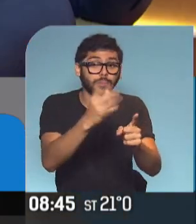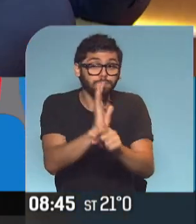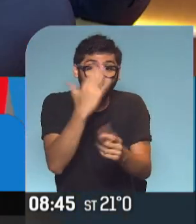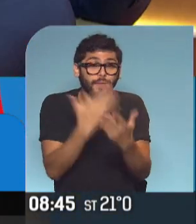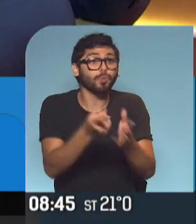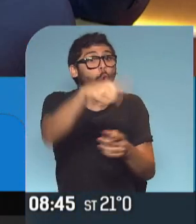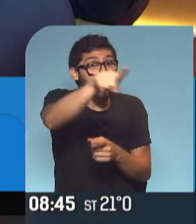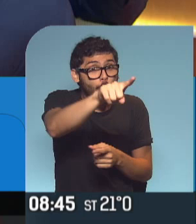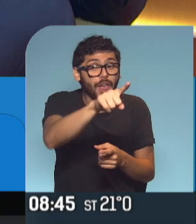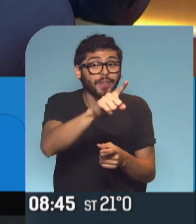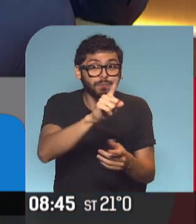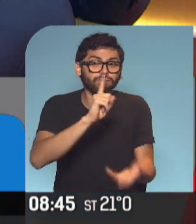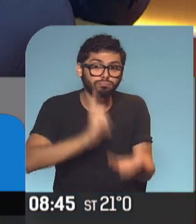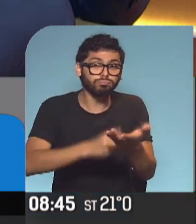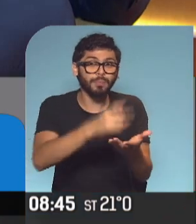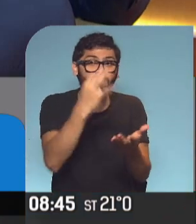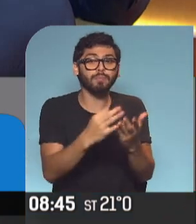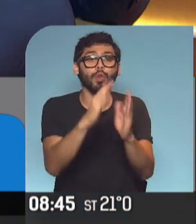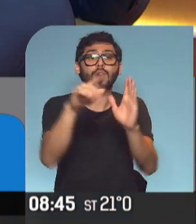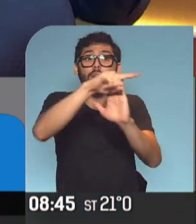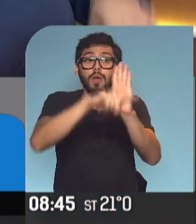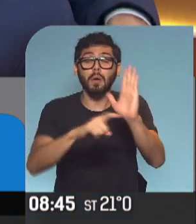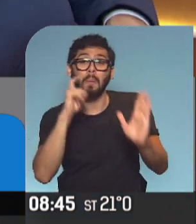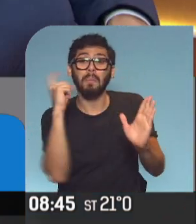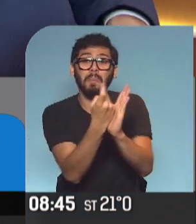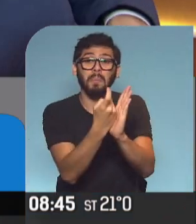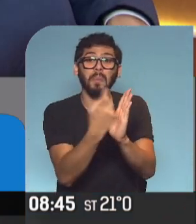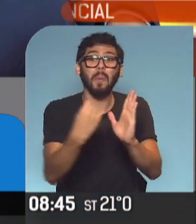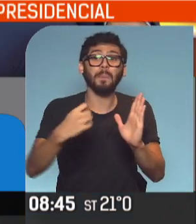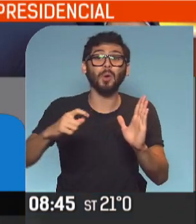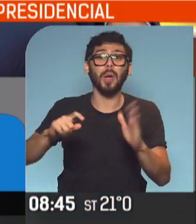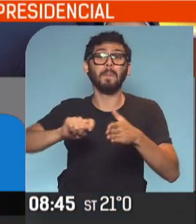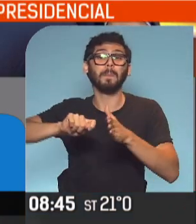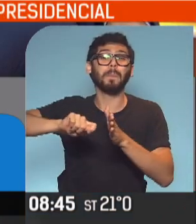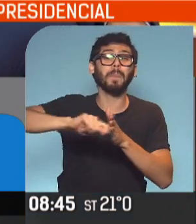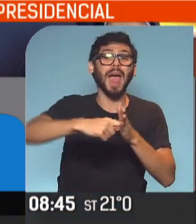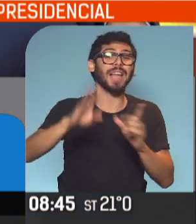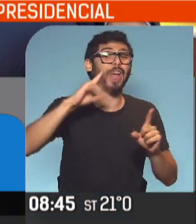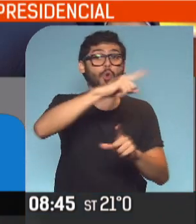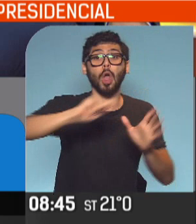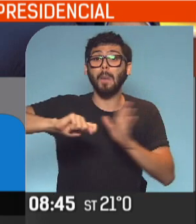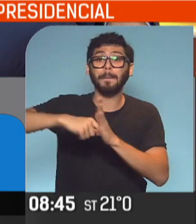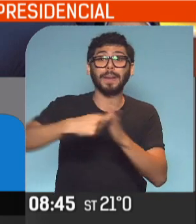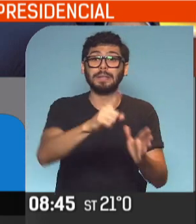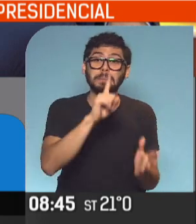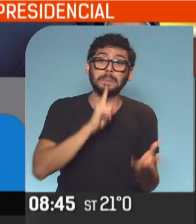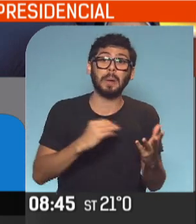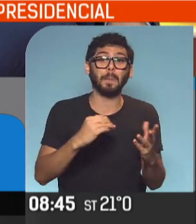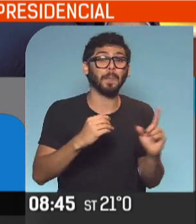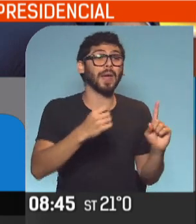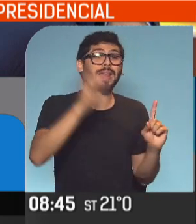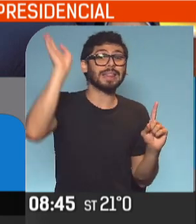tomaron esta decisión que vulnera los estatutos del fondo como consecuencia de la presión política que recibieron de los estados unidos porque tramper amigos de